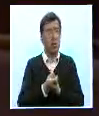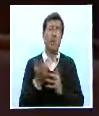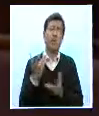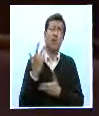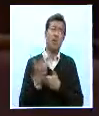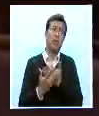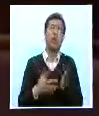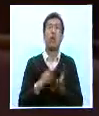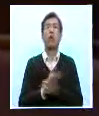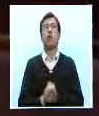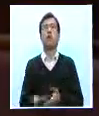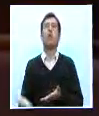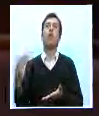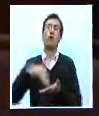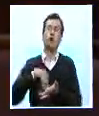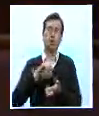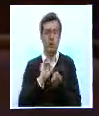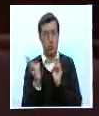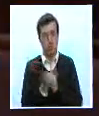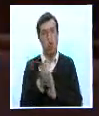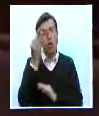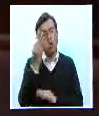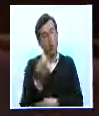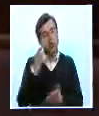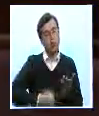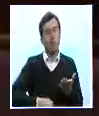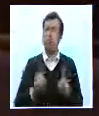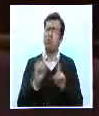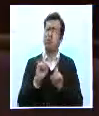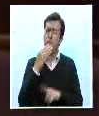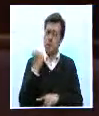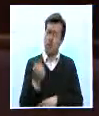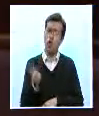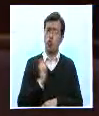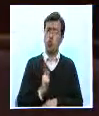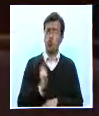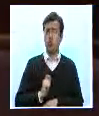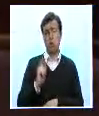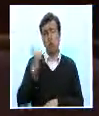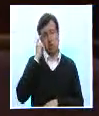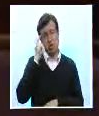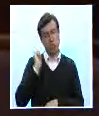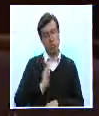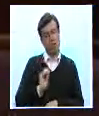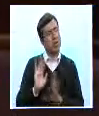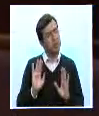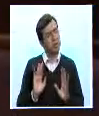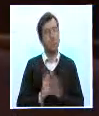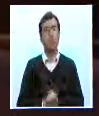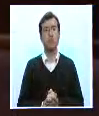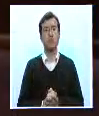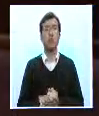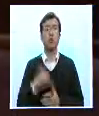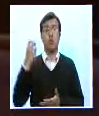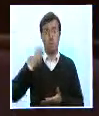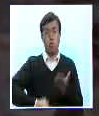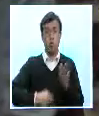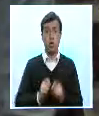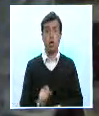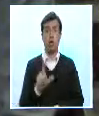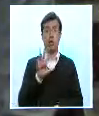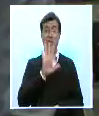estar estableciendo cada vez una reforma exclusivamente por una multa lo establecemos como base en los salarios básicos un riesgo de la muerte viene a ser alta